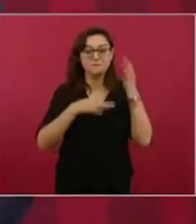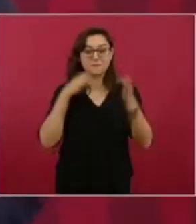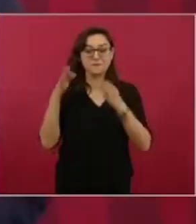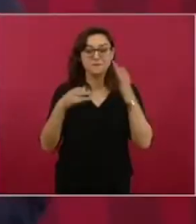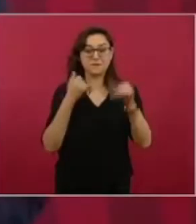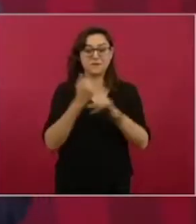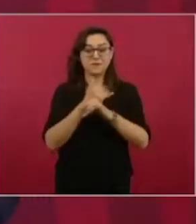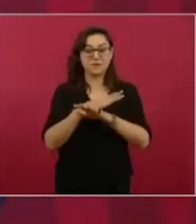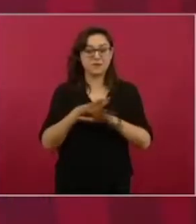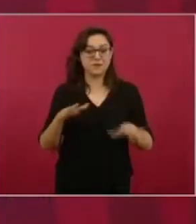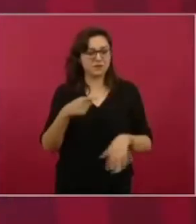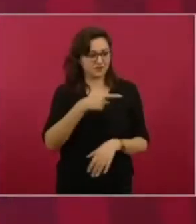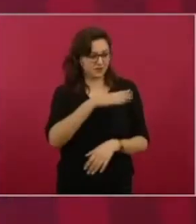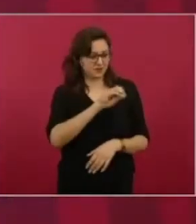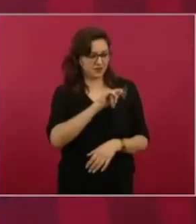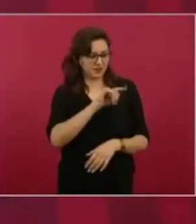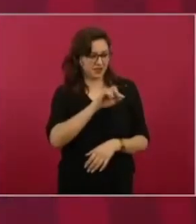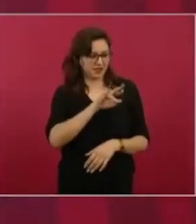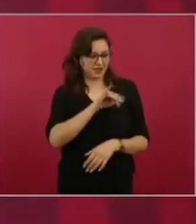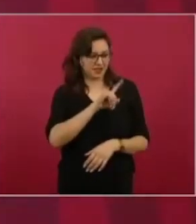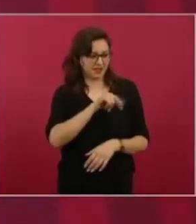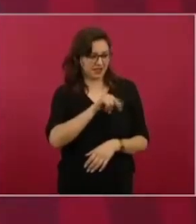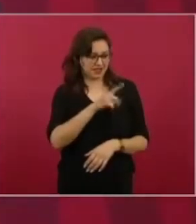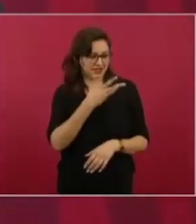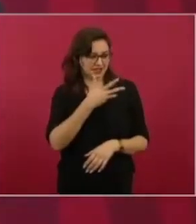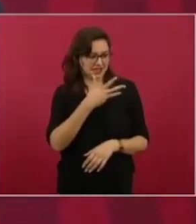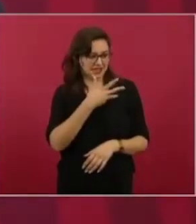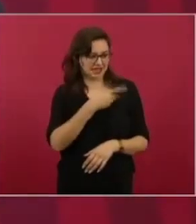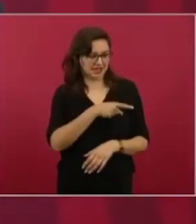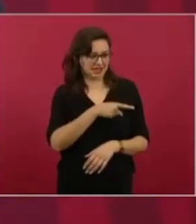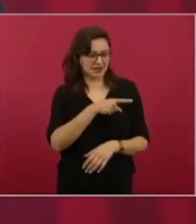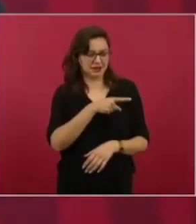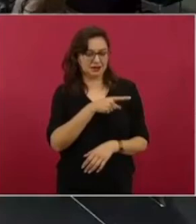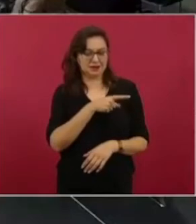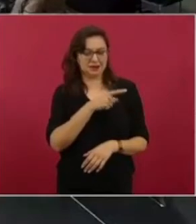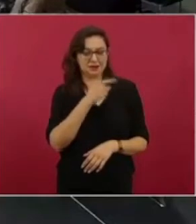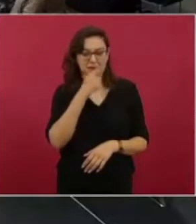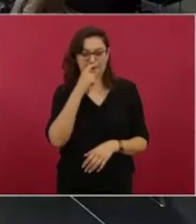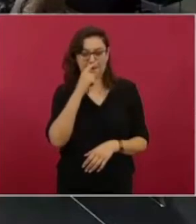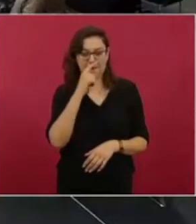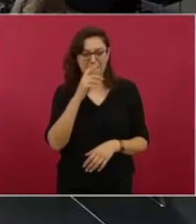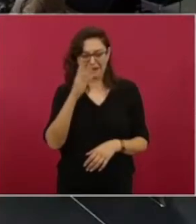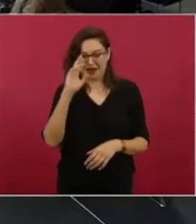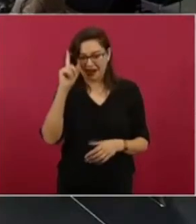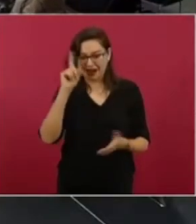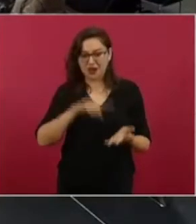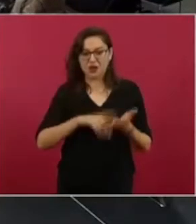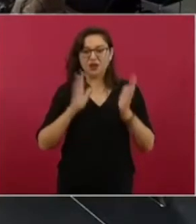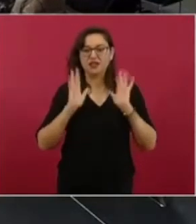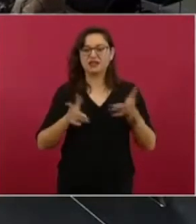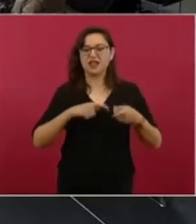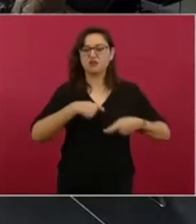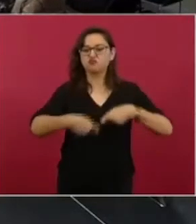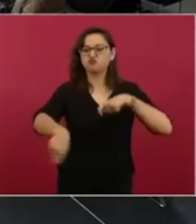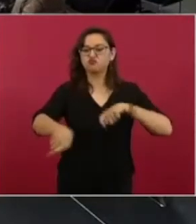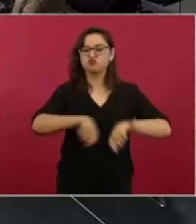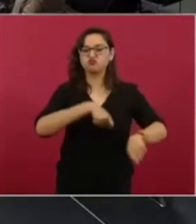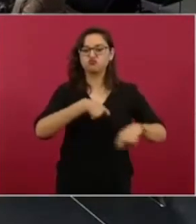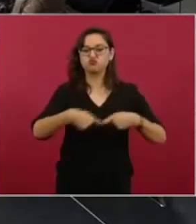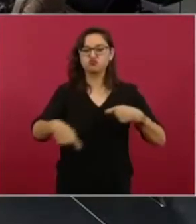¿Qué no le dices a Beatriz que si te manda... ya lo rompieron.